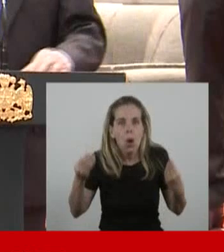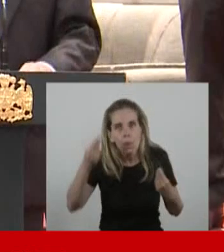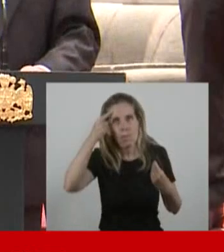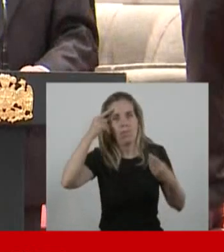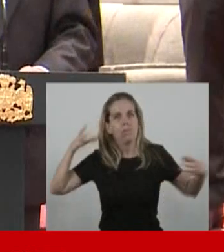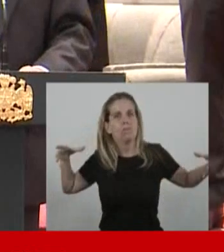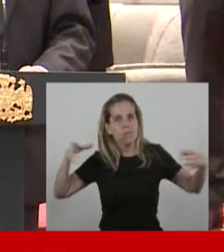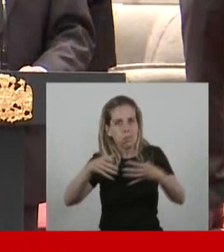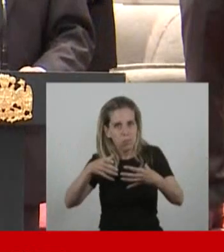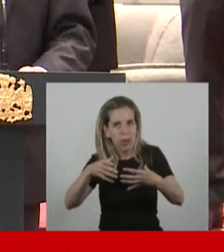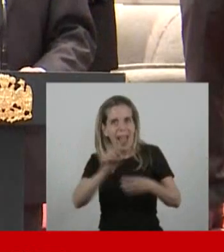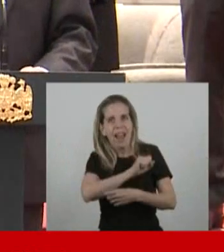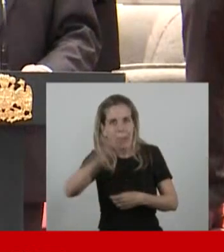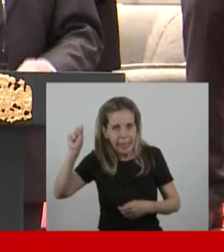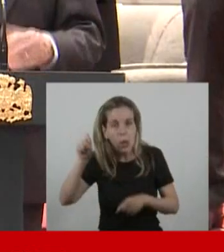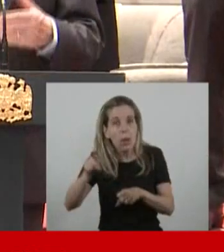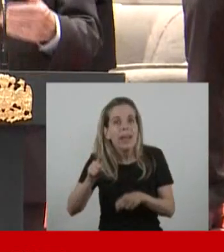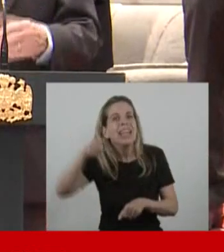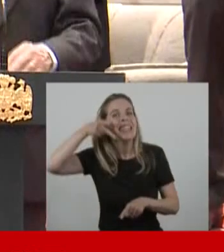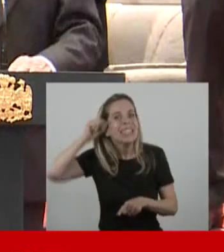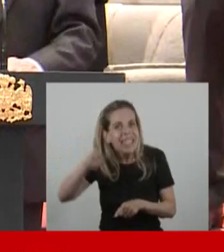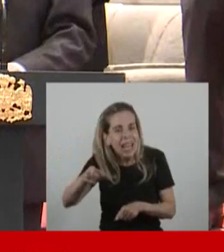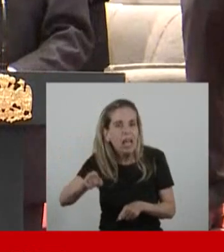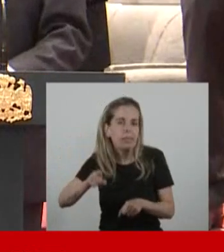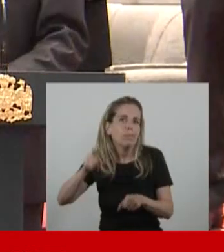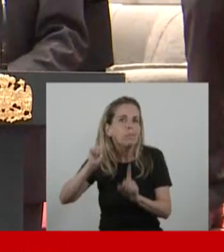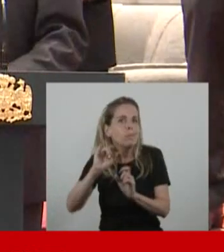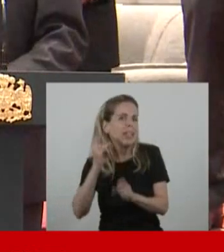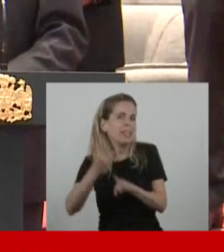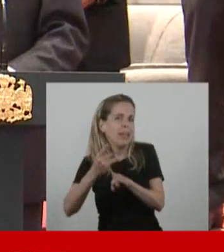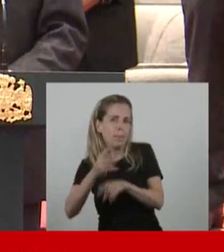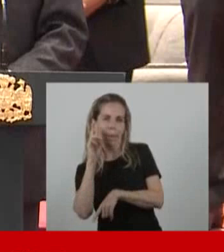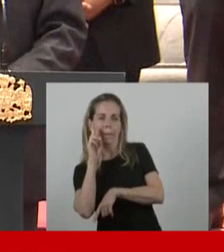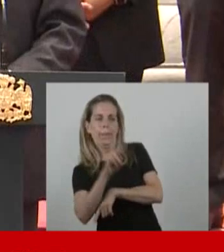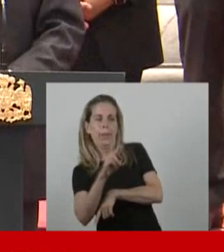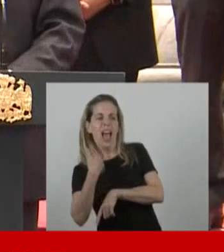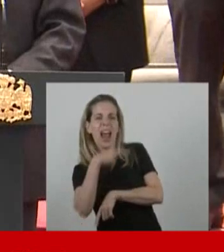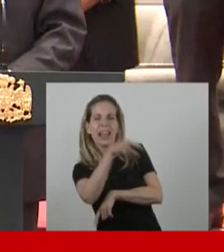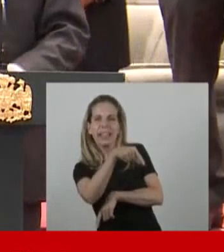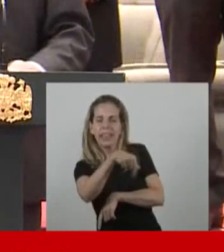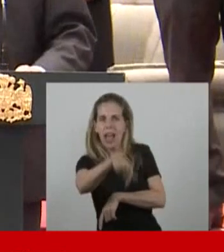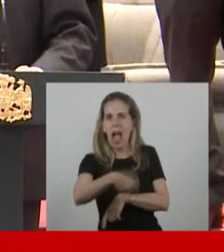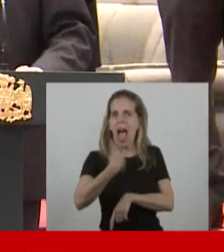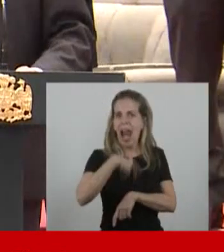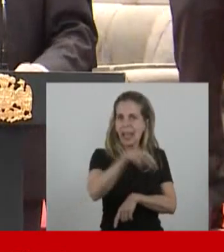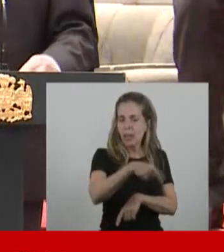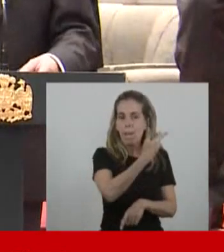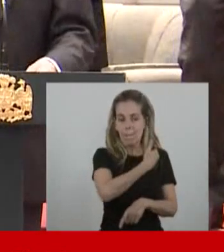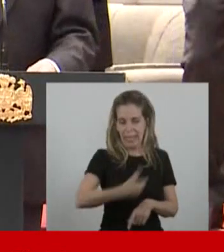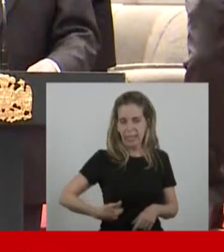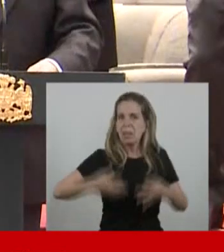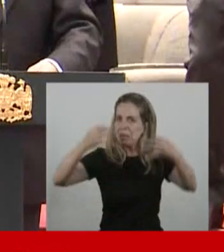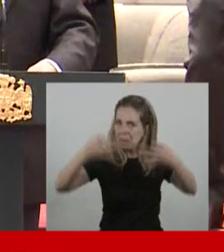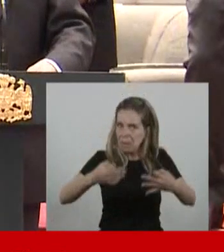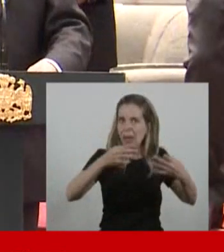expedición libertadora, Chile siempre ha visto con muy buenos ojos que los presidentes de Argentina crucen la cordillera y